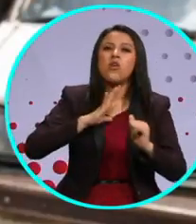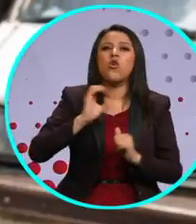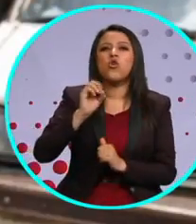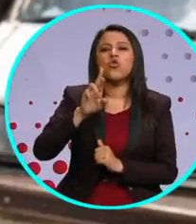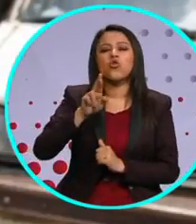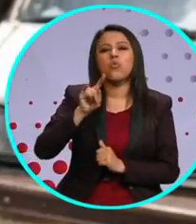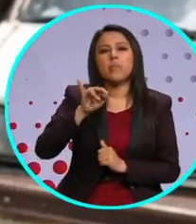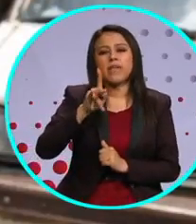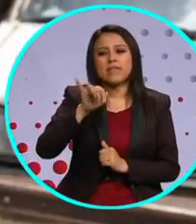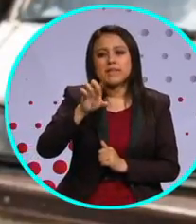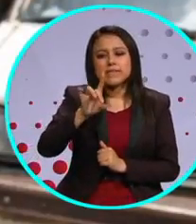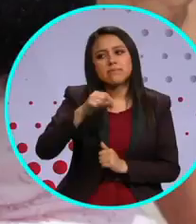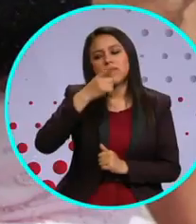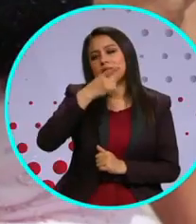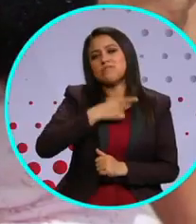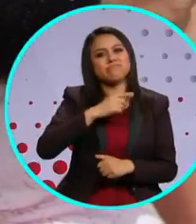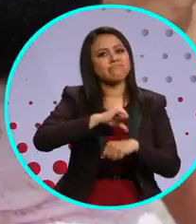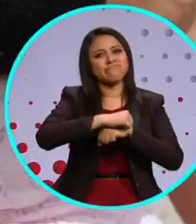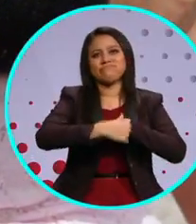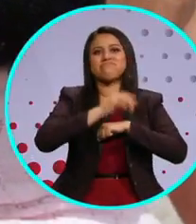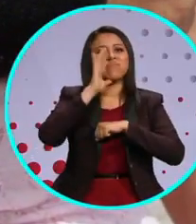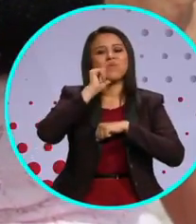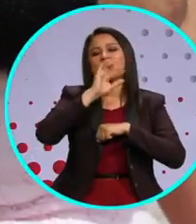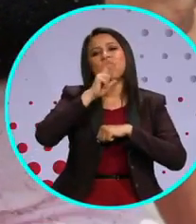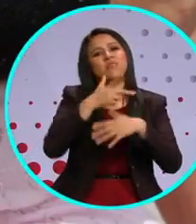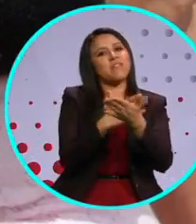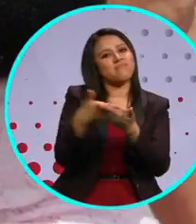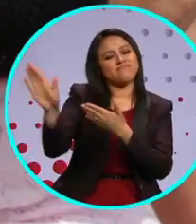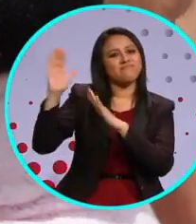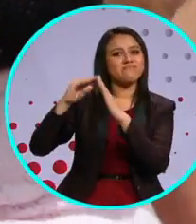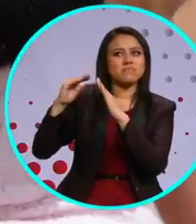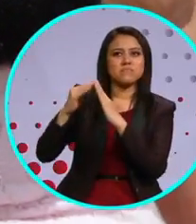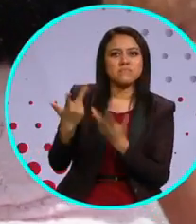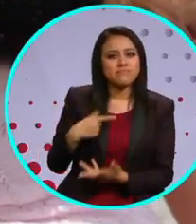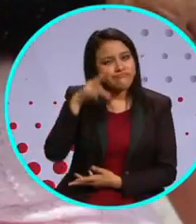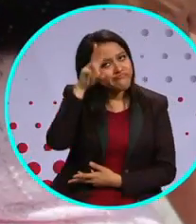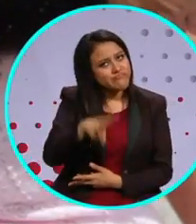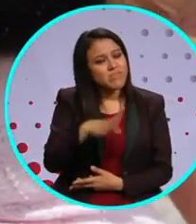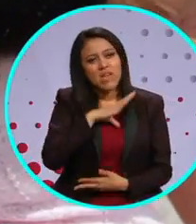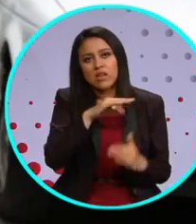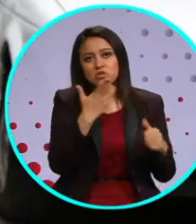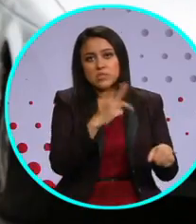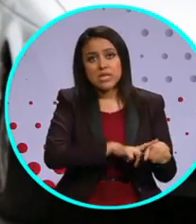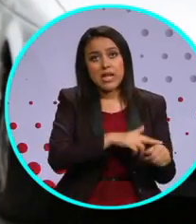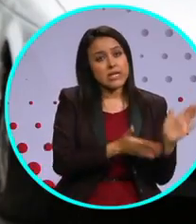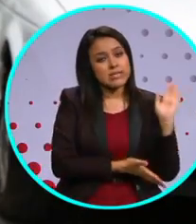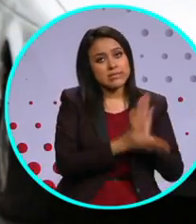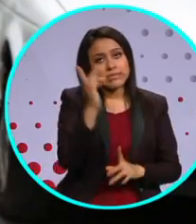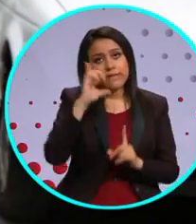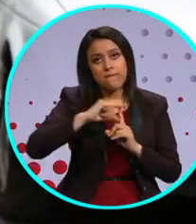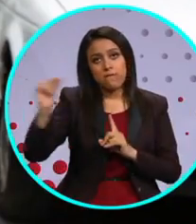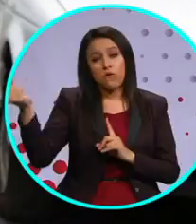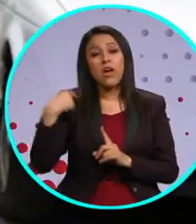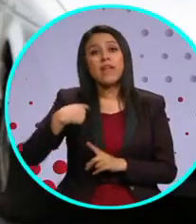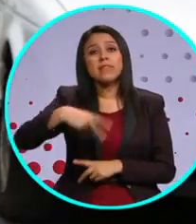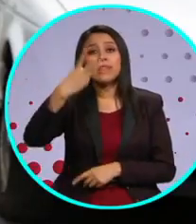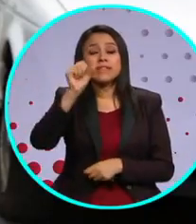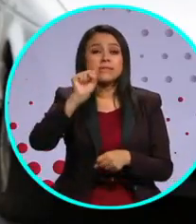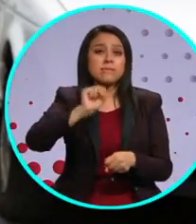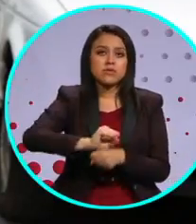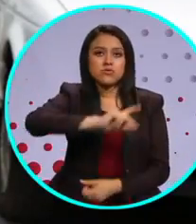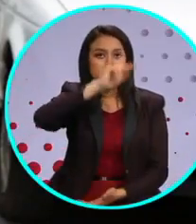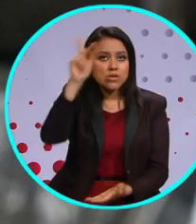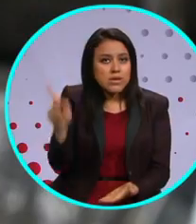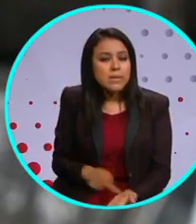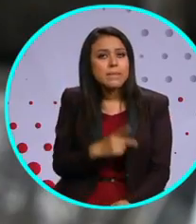no me podían operar, que me iba a dar de alta. Así fue. La mujer salió del hospital y regresó 3 semanas después para una cita